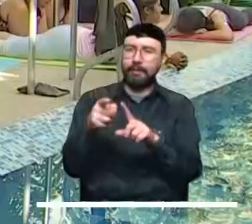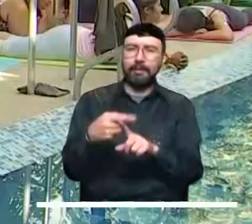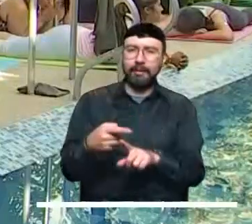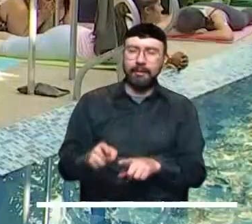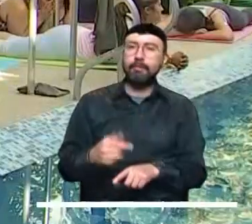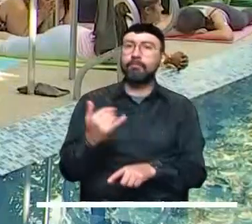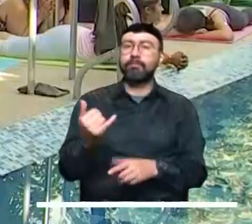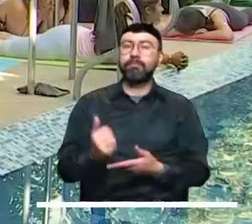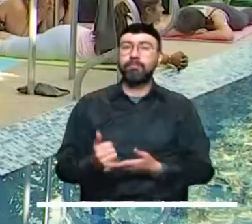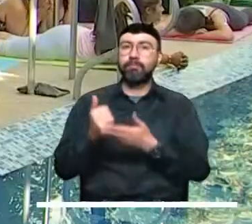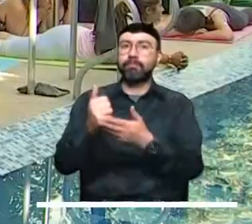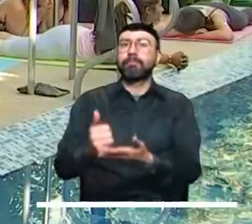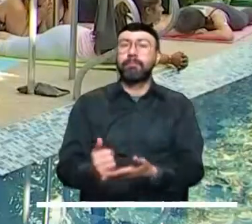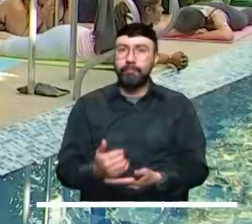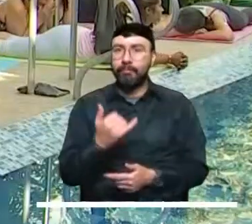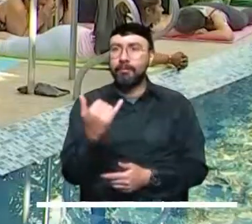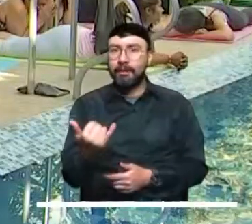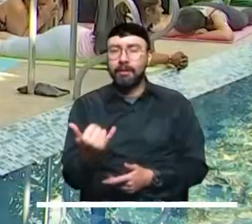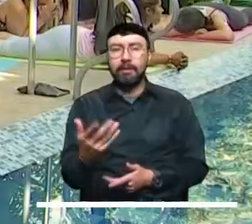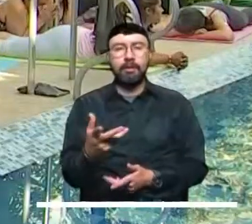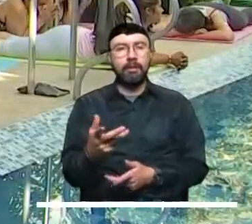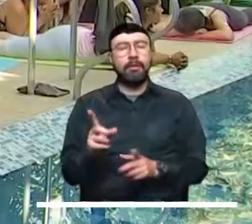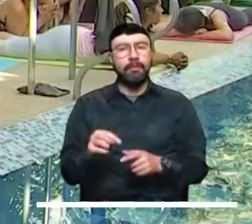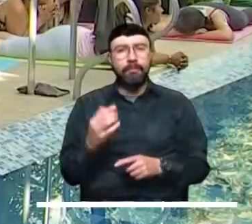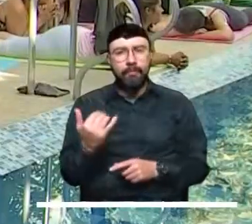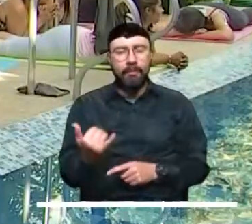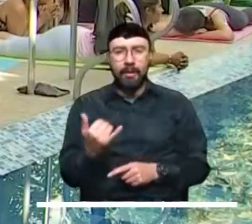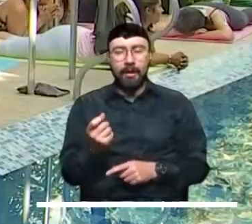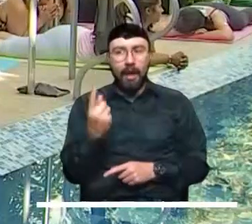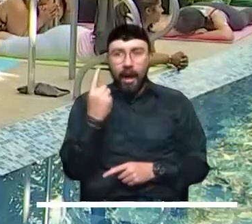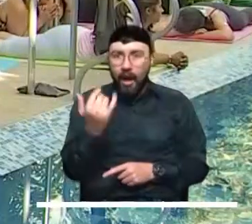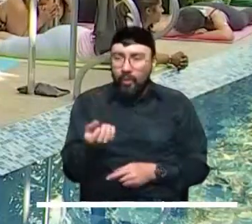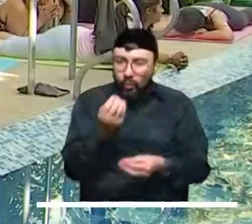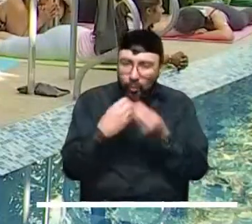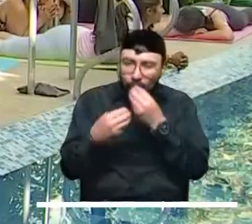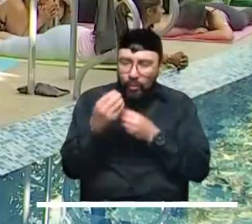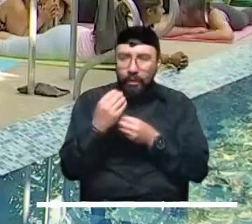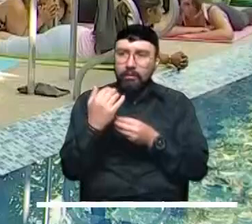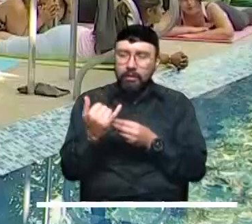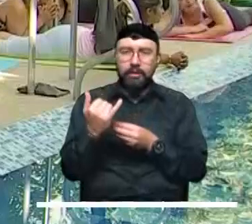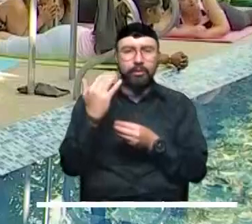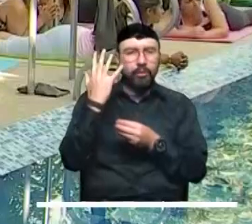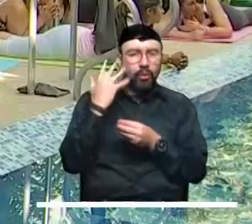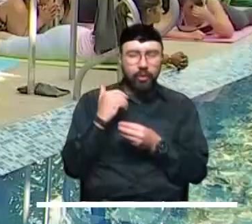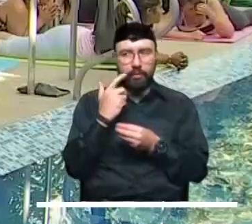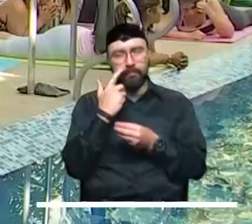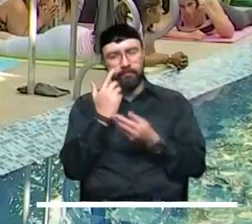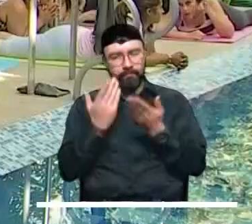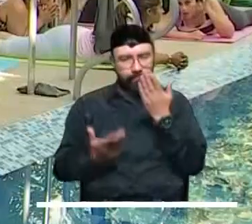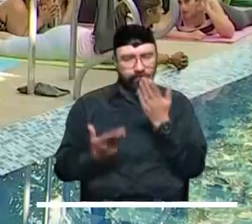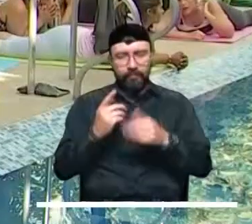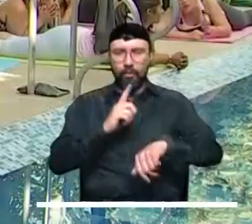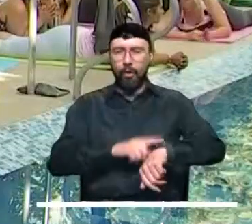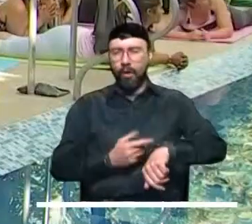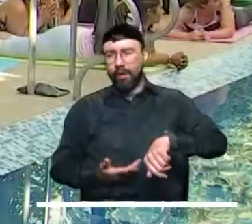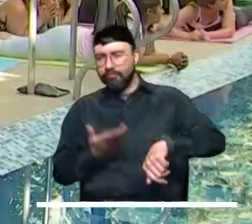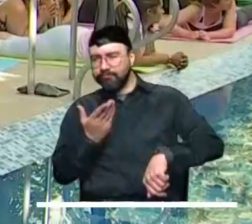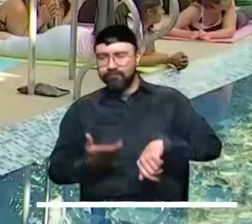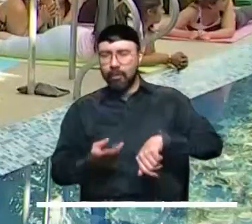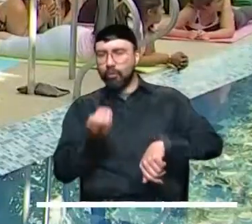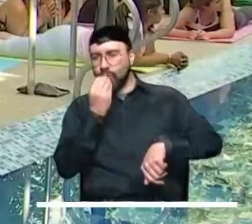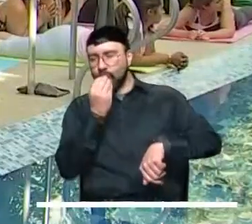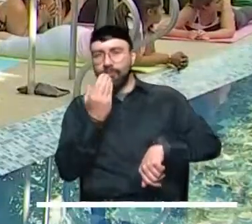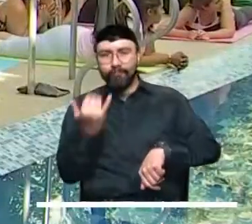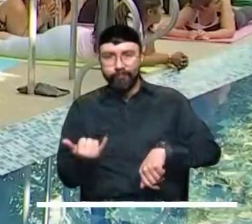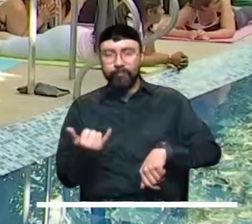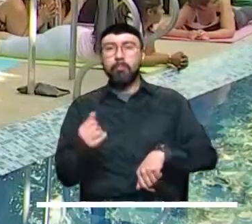nutricionales, enemas, ayunos intermitentes que todos los días se les hacen a los pacientes durante estos días y ellos